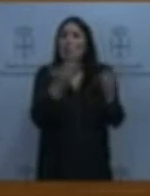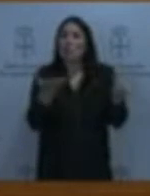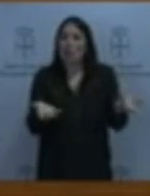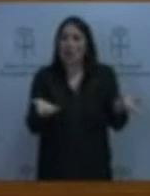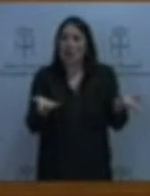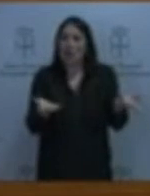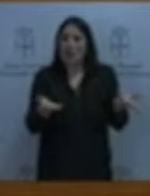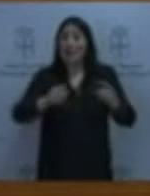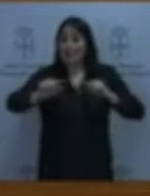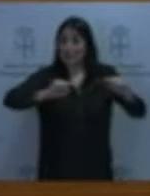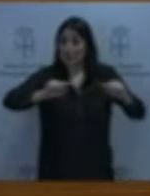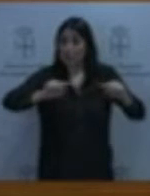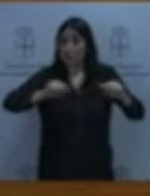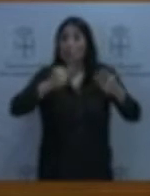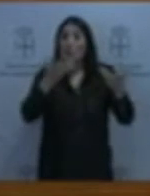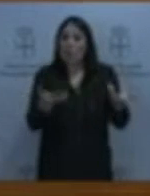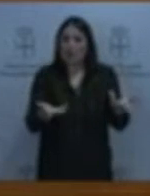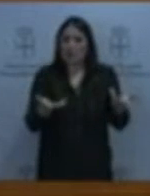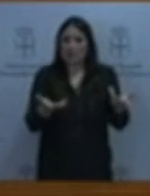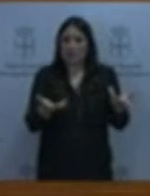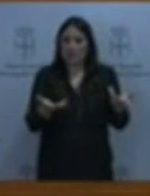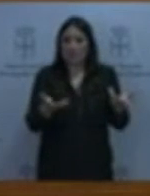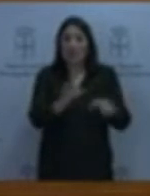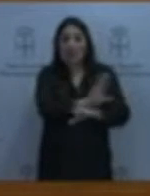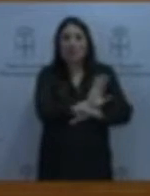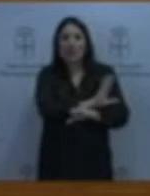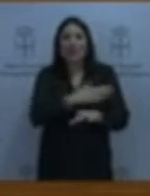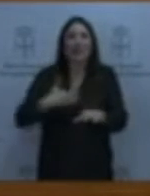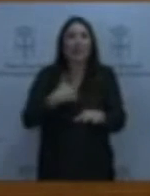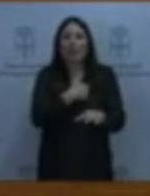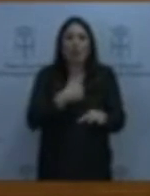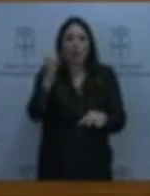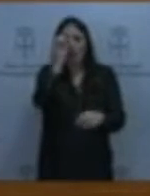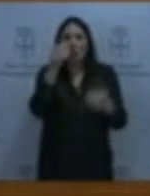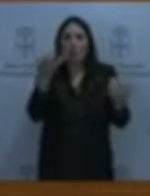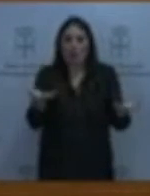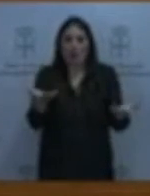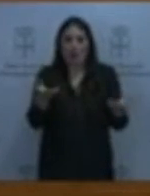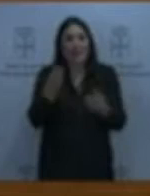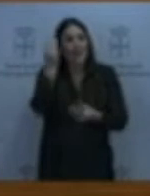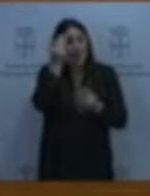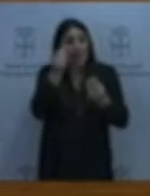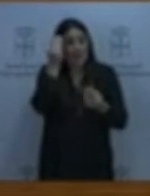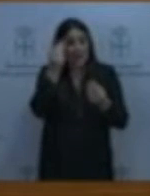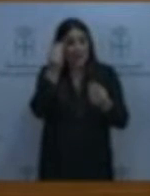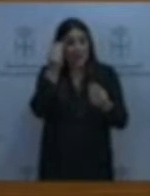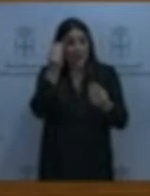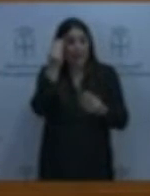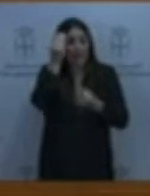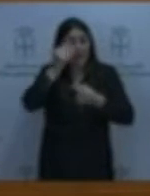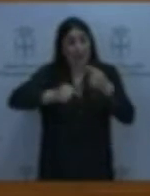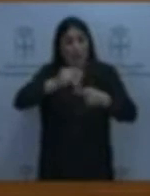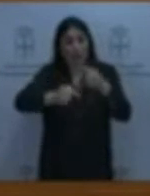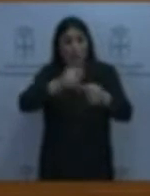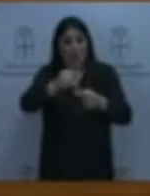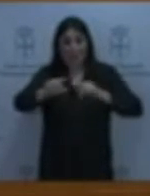qué decisiones adoptaron, cuál fue la postura de la Consejería, cómo piensan minorar las consecuencias de